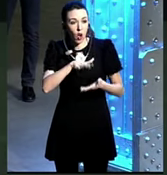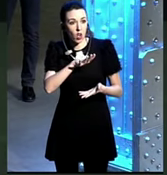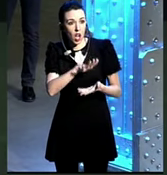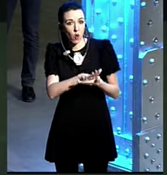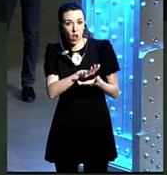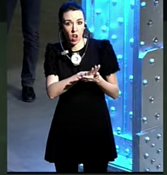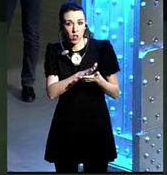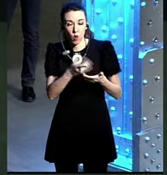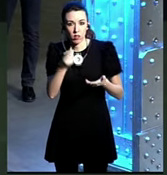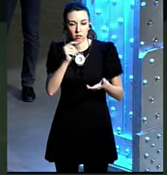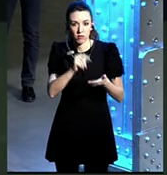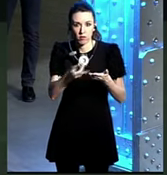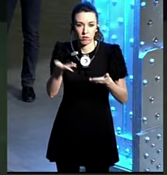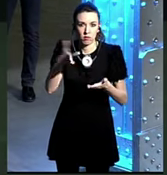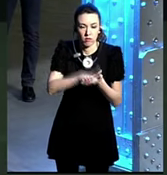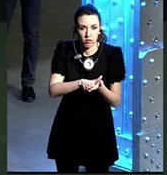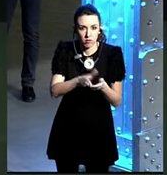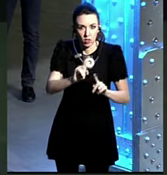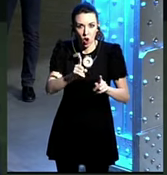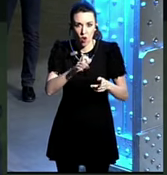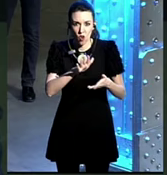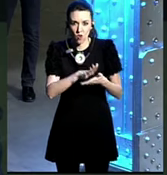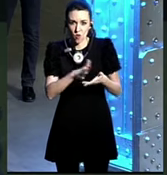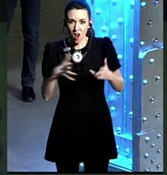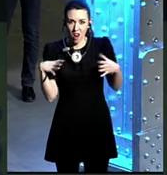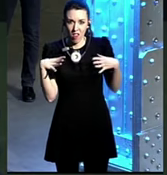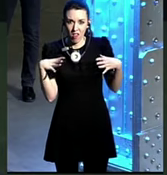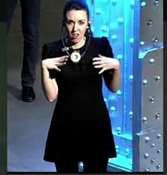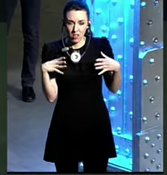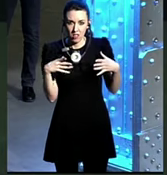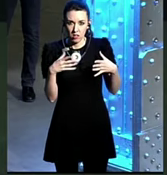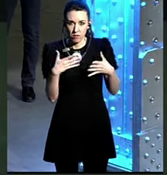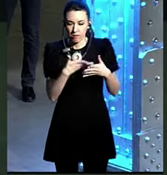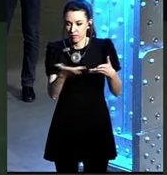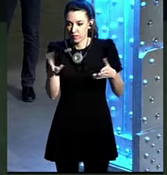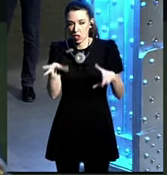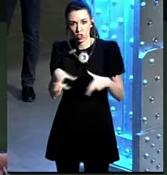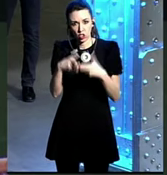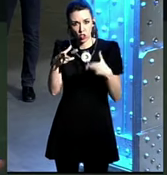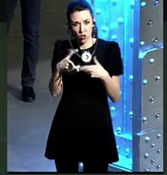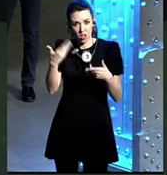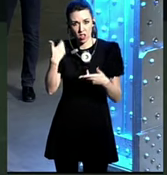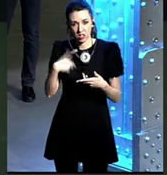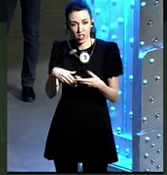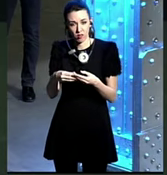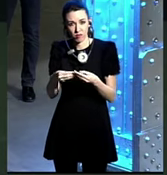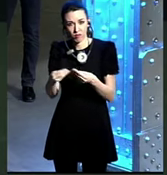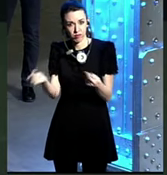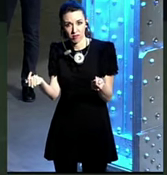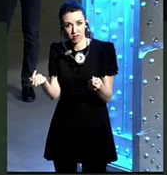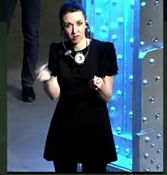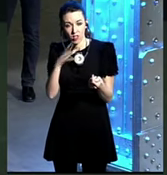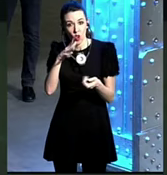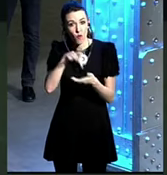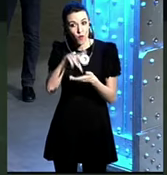vez de activamente, sería una parte muy amplia, la de la sociedad, de la cual ya habría desaparecido, porque Laura